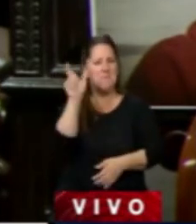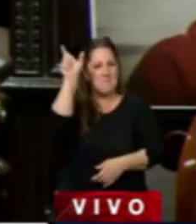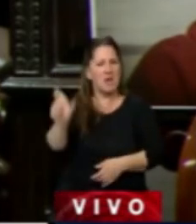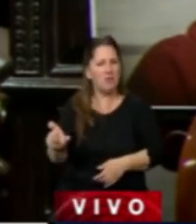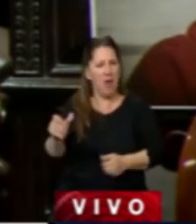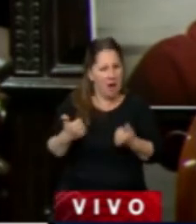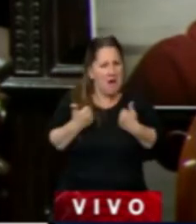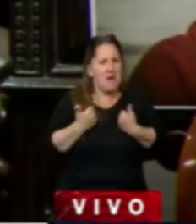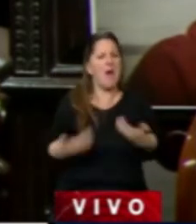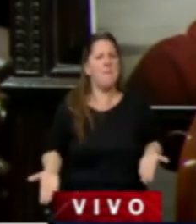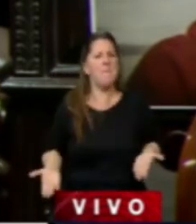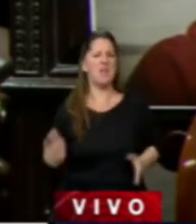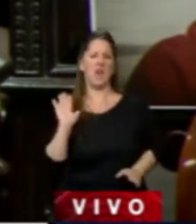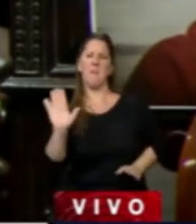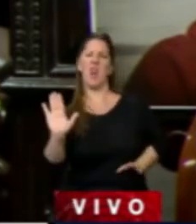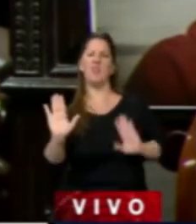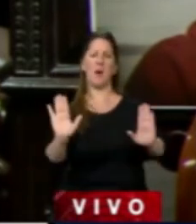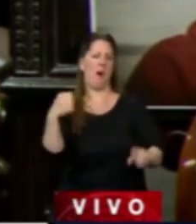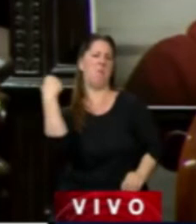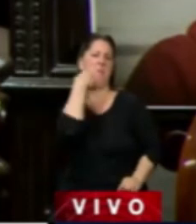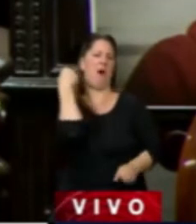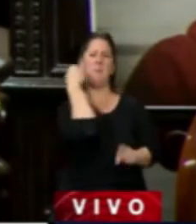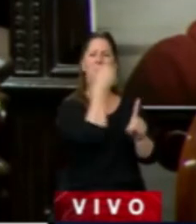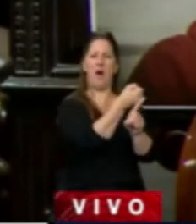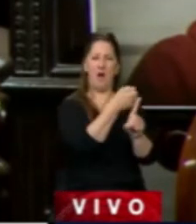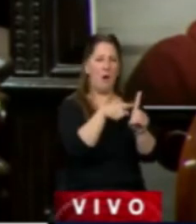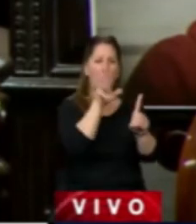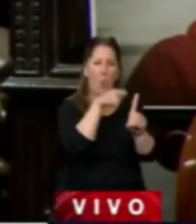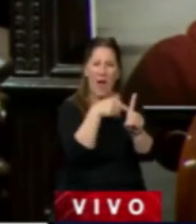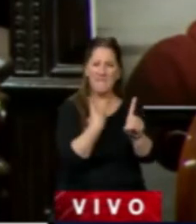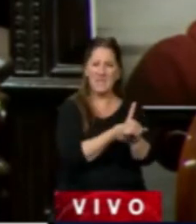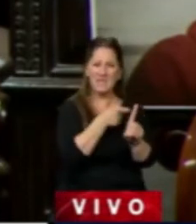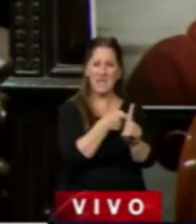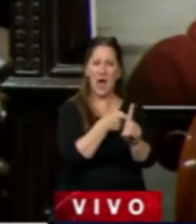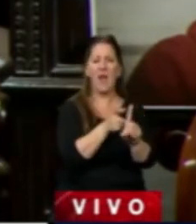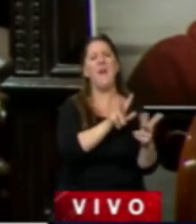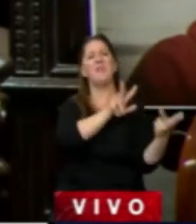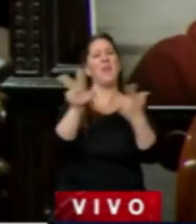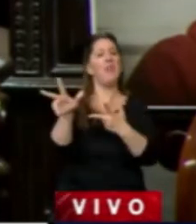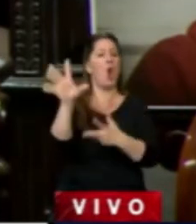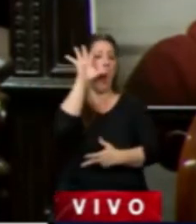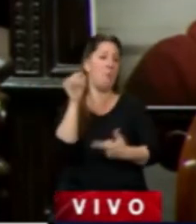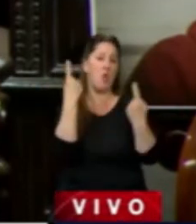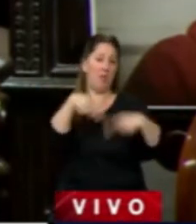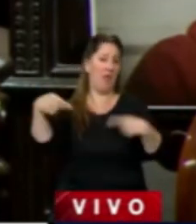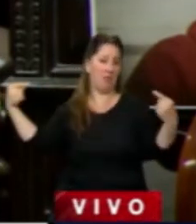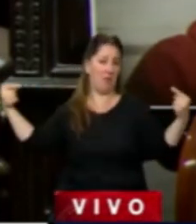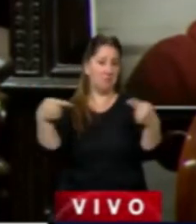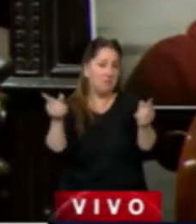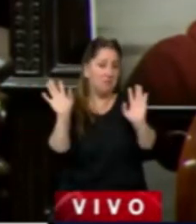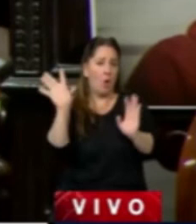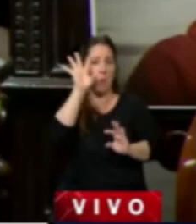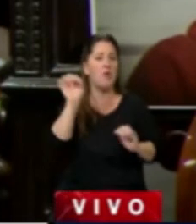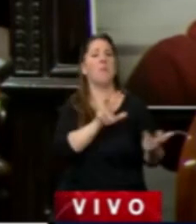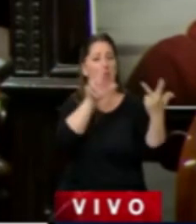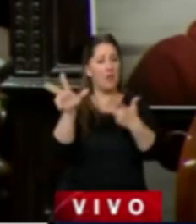que se anime a amenazar con romperle la cara a una vecina que le expresó que pensaba distinto a él, que